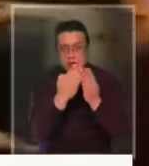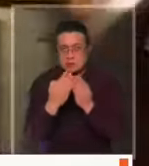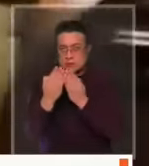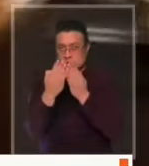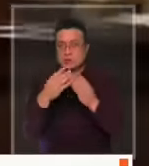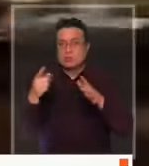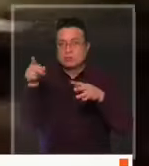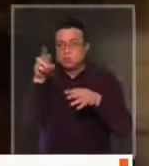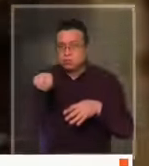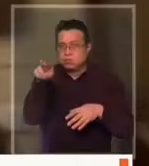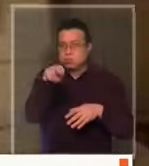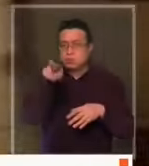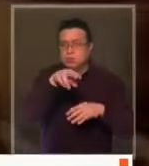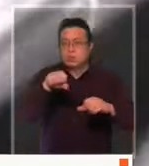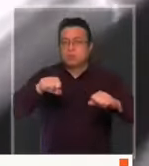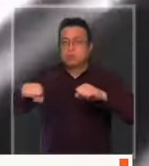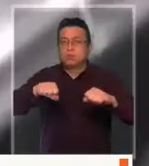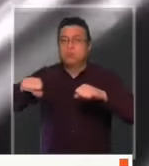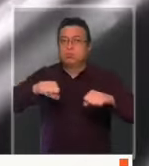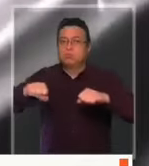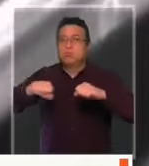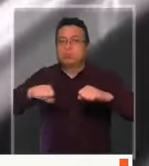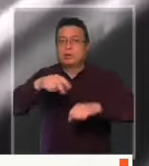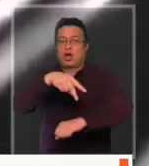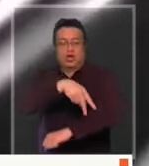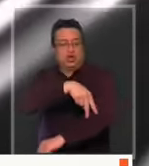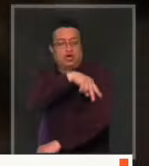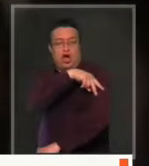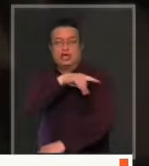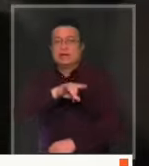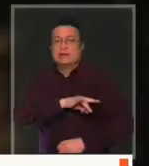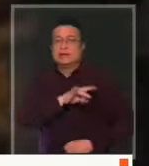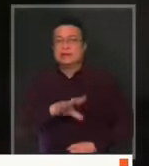de sismos que han afectado la zona norte de nuestro país, aunque no se puede predecir un